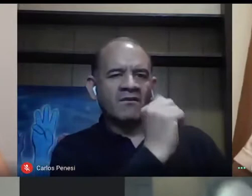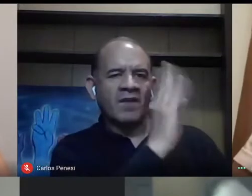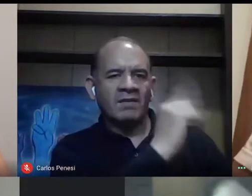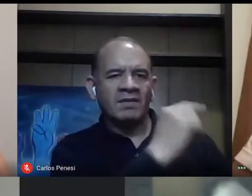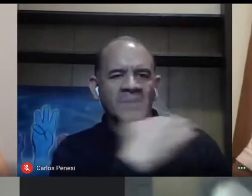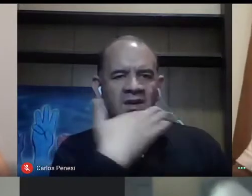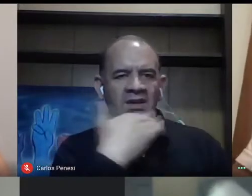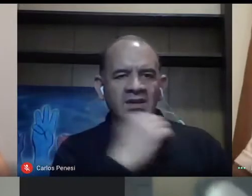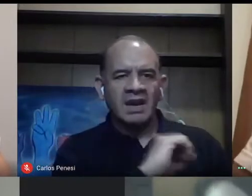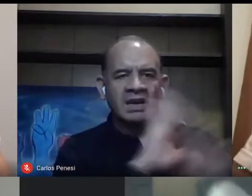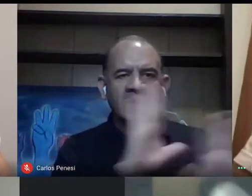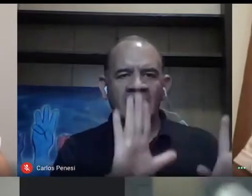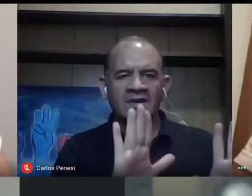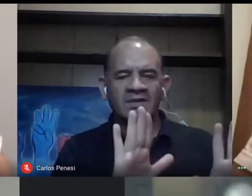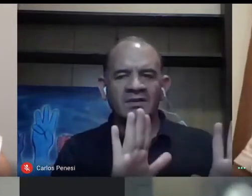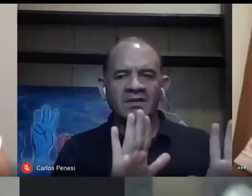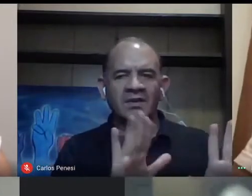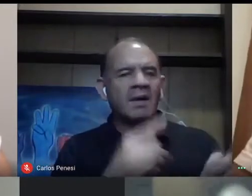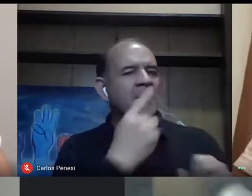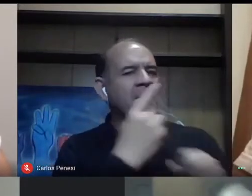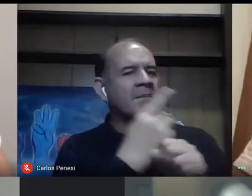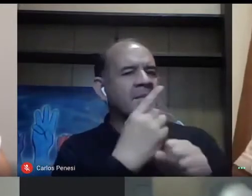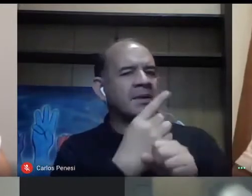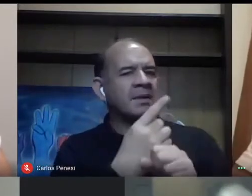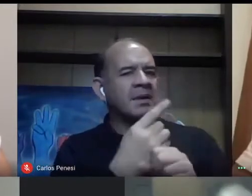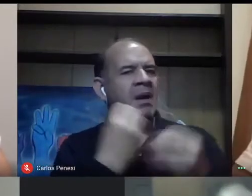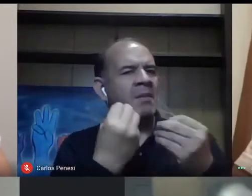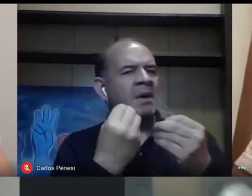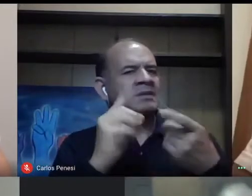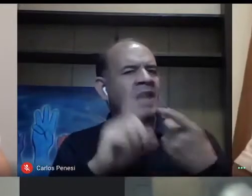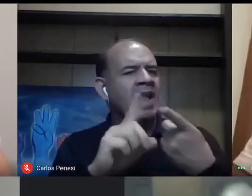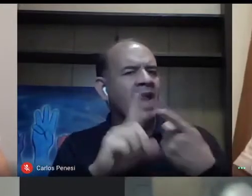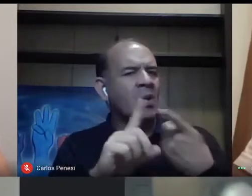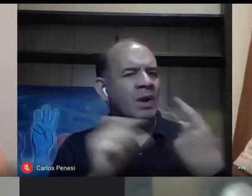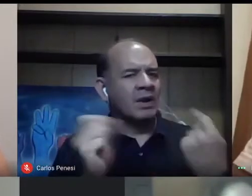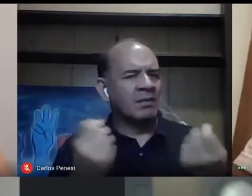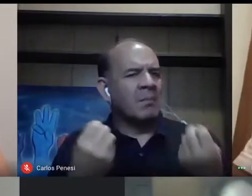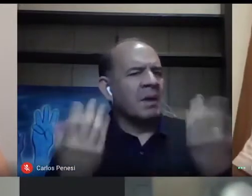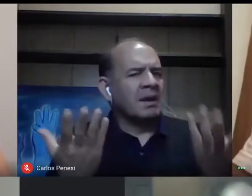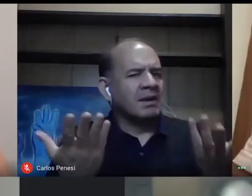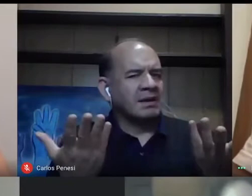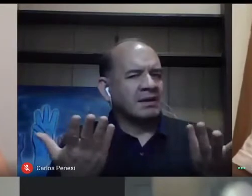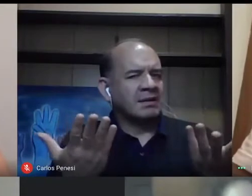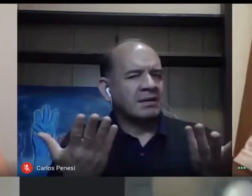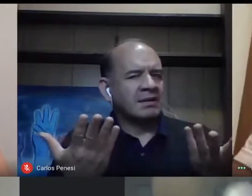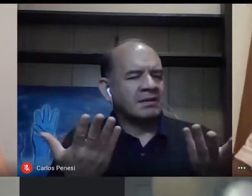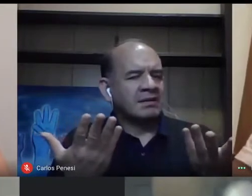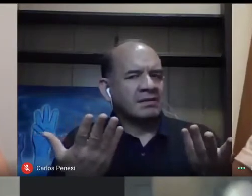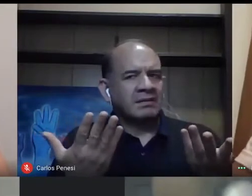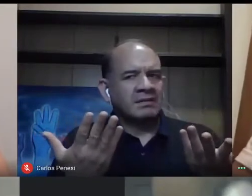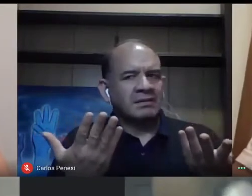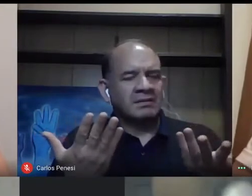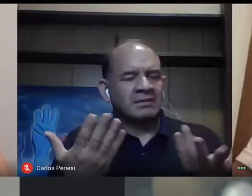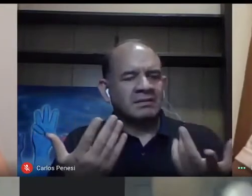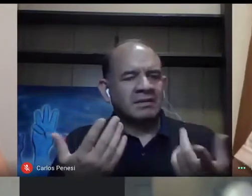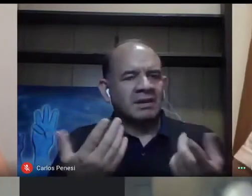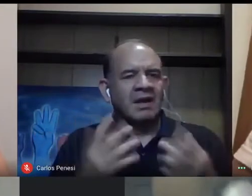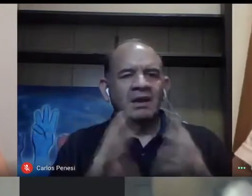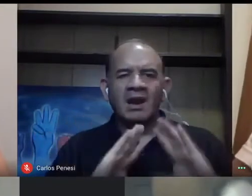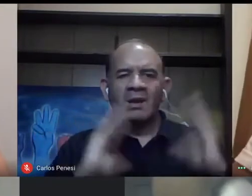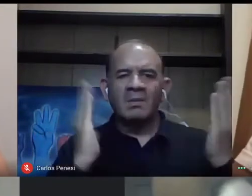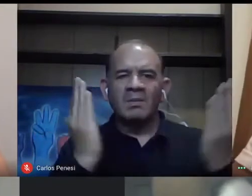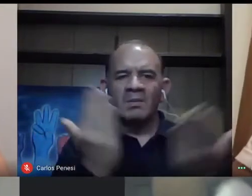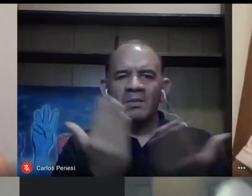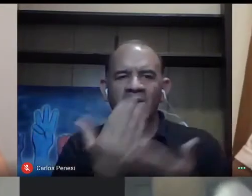parece importante marcar. Primero, ¿para qué es el tratado? El tratado es porque todavía en el mundo las personas con